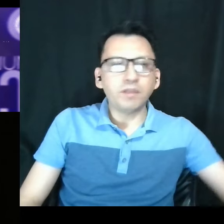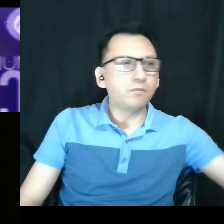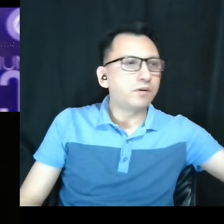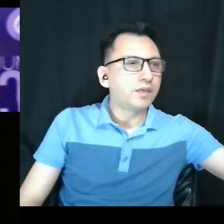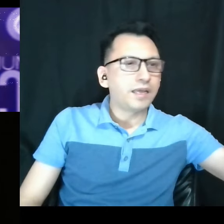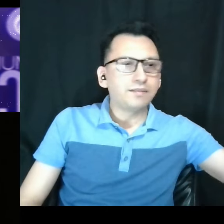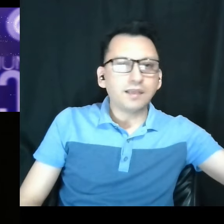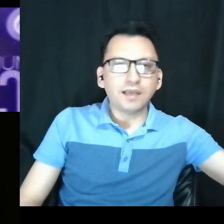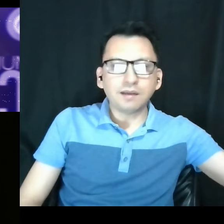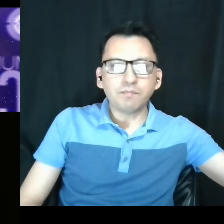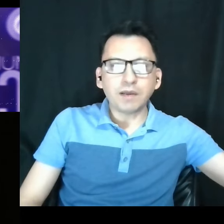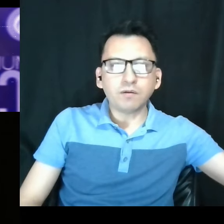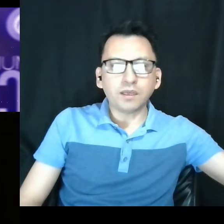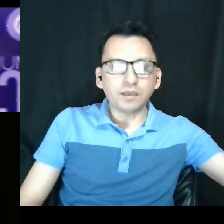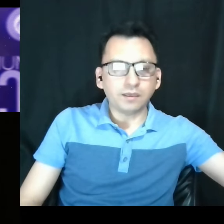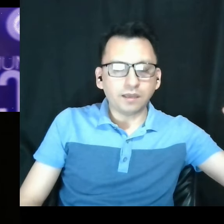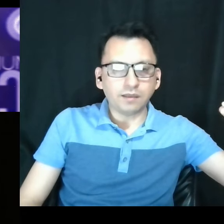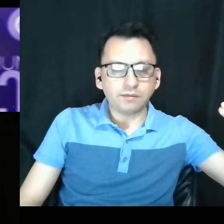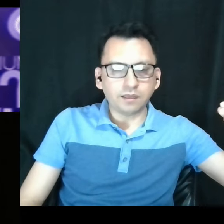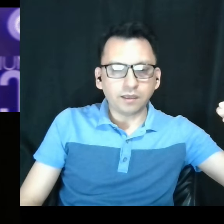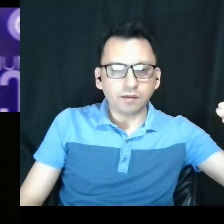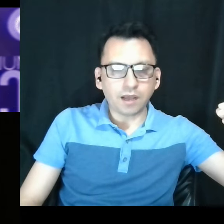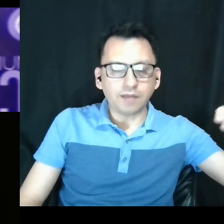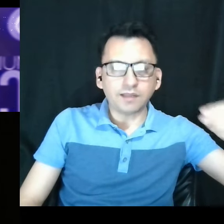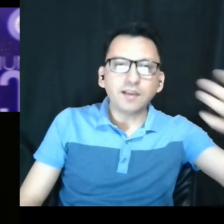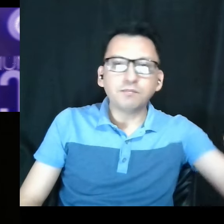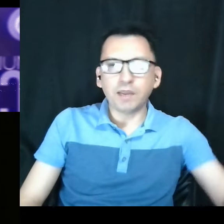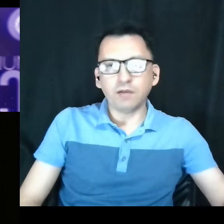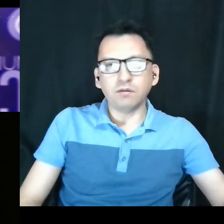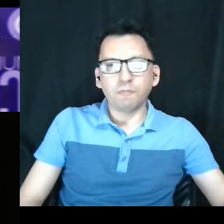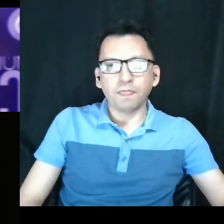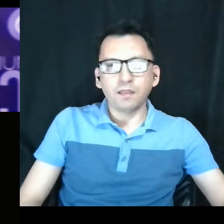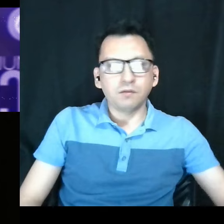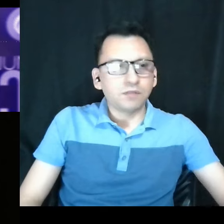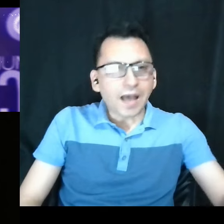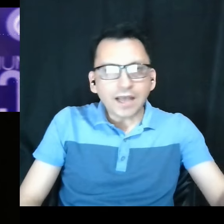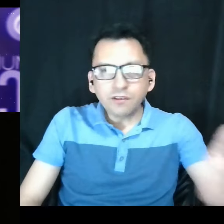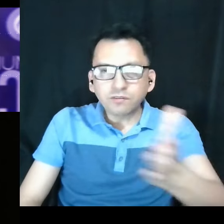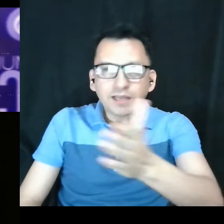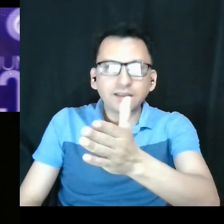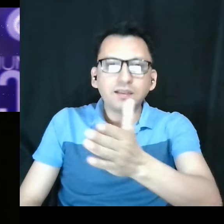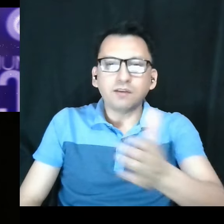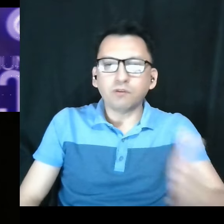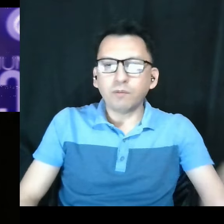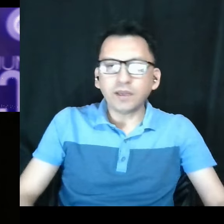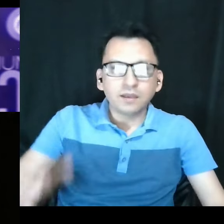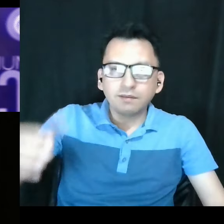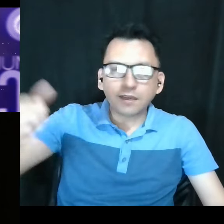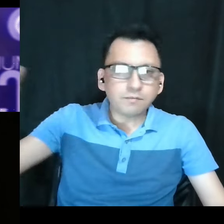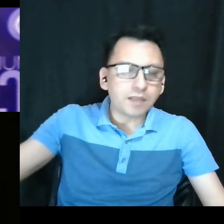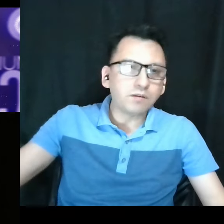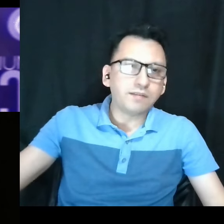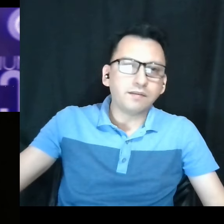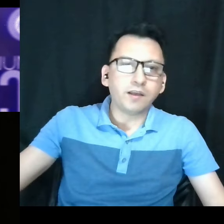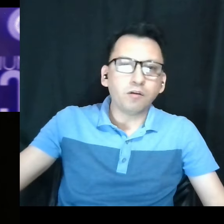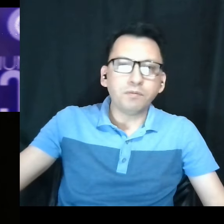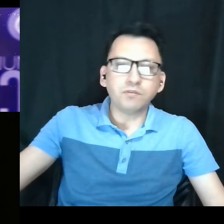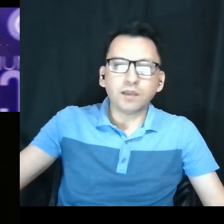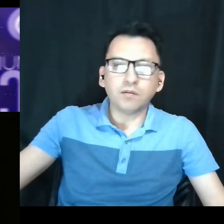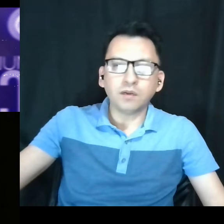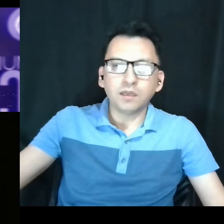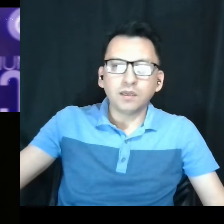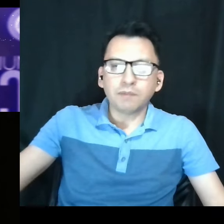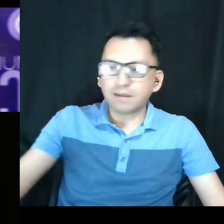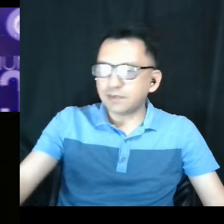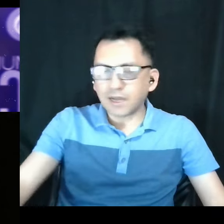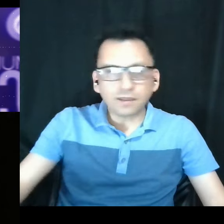volvemos a lo mismo ese ese Amparo que este a Salinas pliego años tardan en resolver están esperando a que se vaya